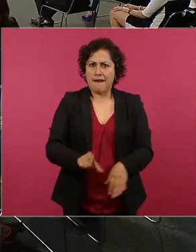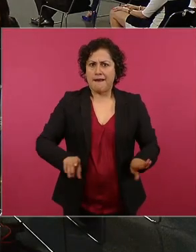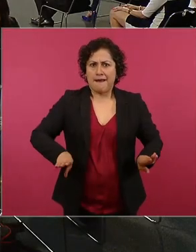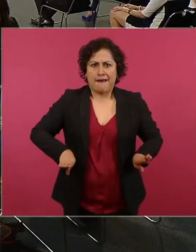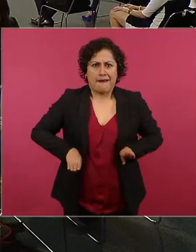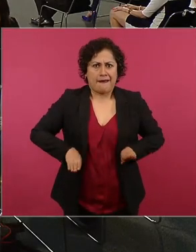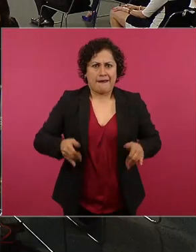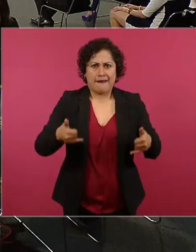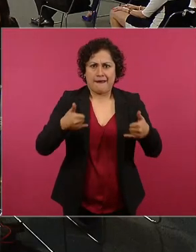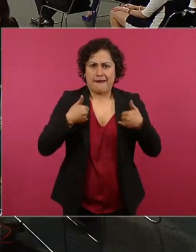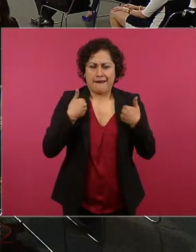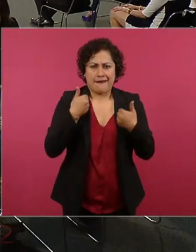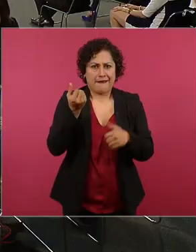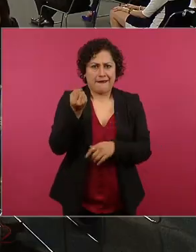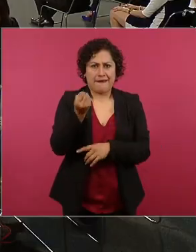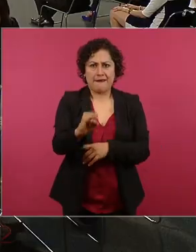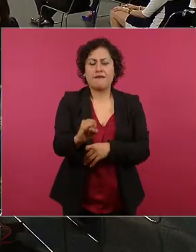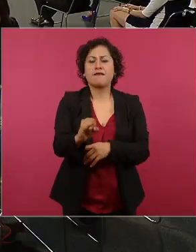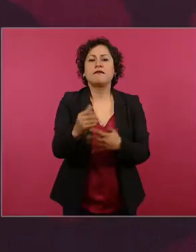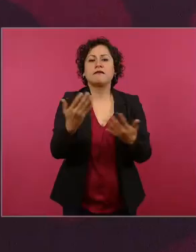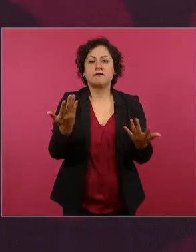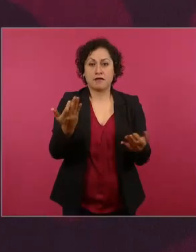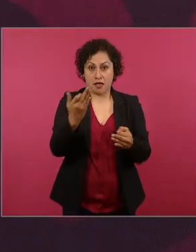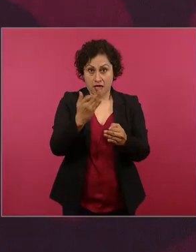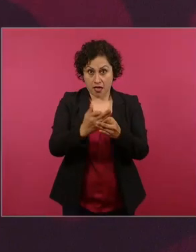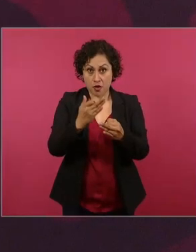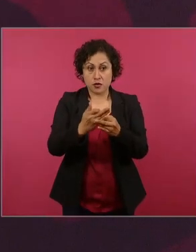de todas las clases sociales,